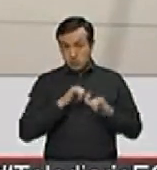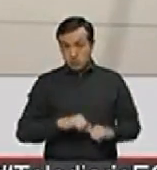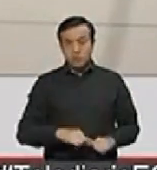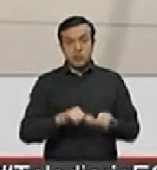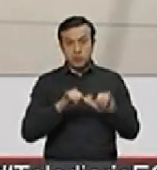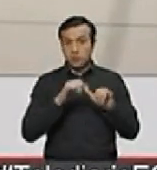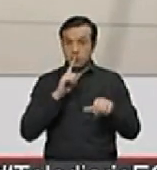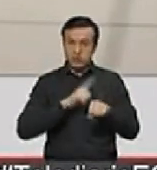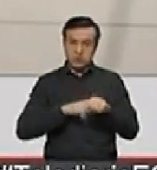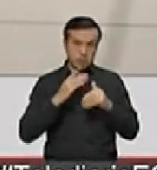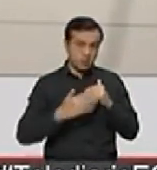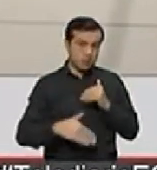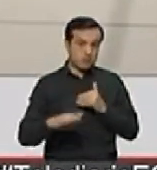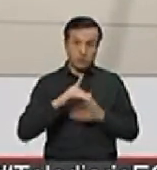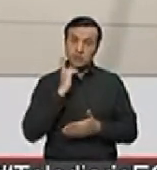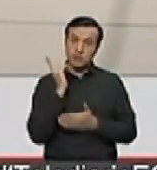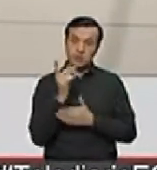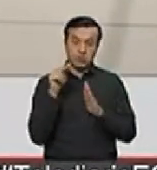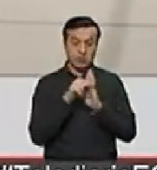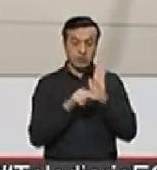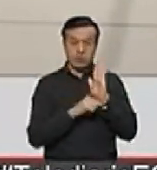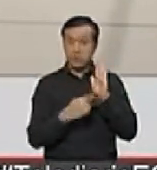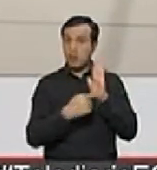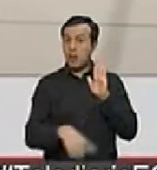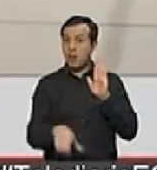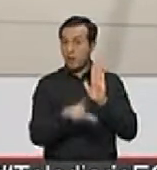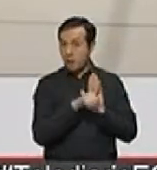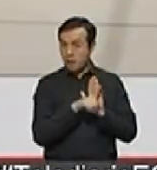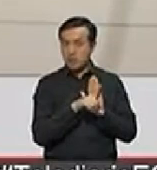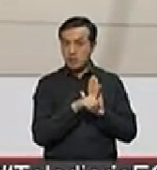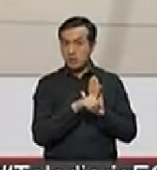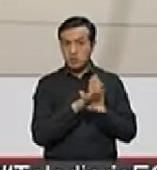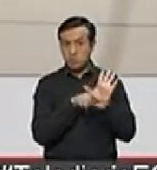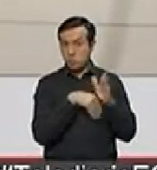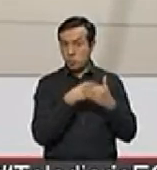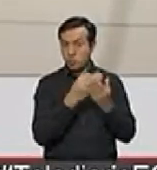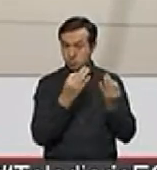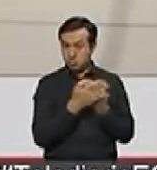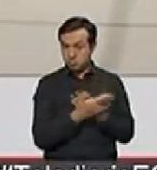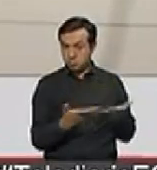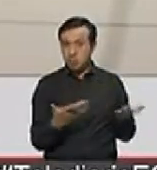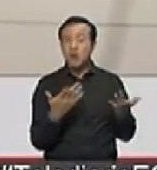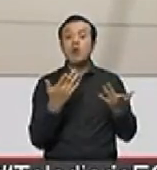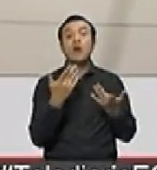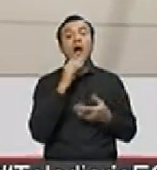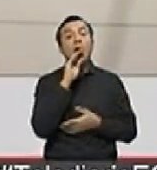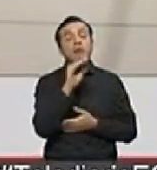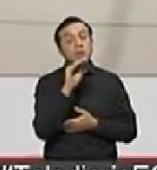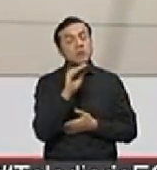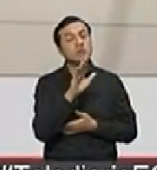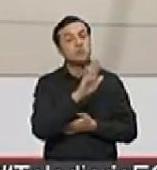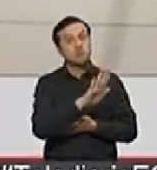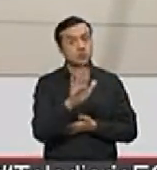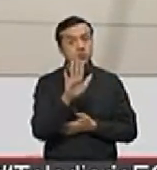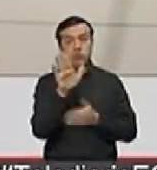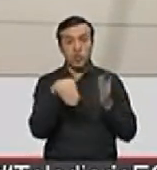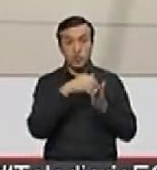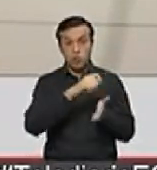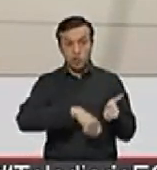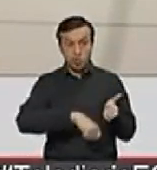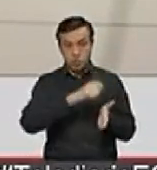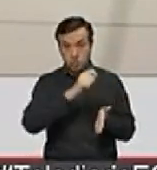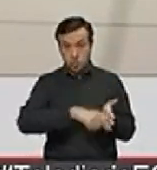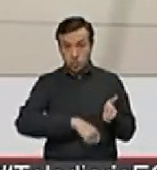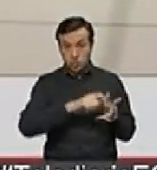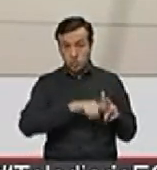manejarán de manera indefinida, como es la normativa legal, y mantienen todas las características. De igual manera, vale la oportunidad de recalcar que todos los contratos que se